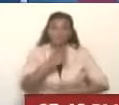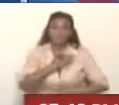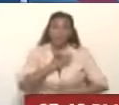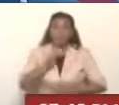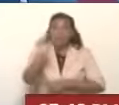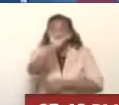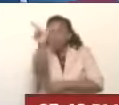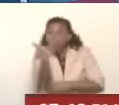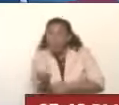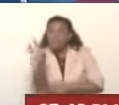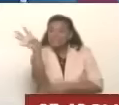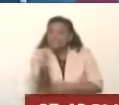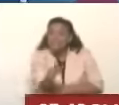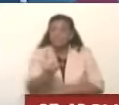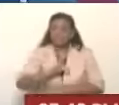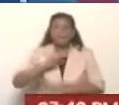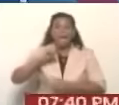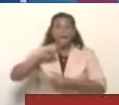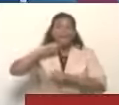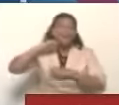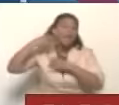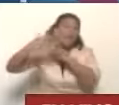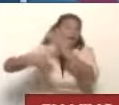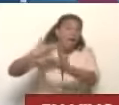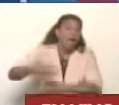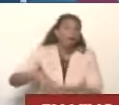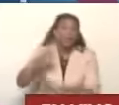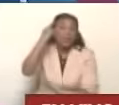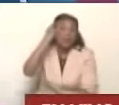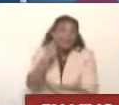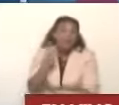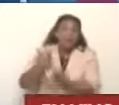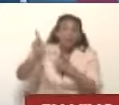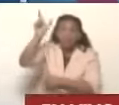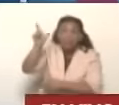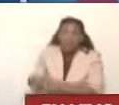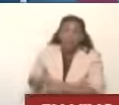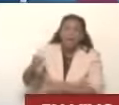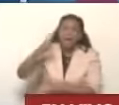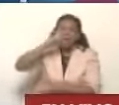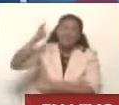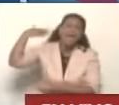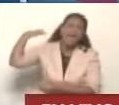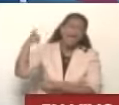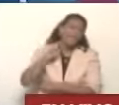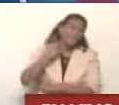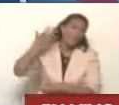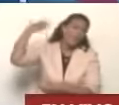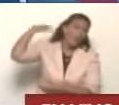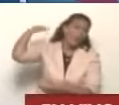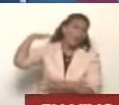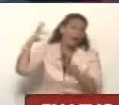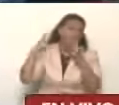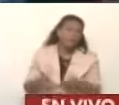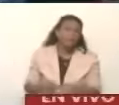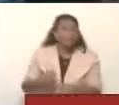Guayana Esequiba, legado de los libertadores, porque siempre hay que recordarlo, Julio, siempre, siempre,